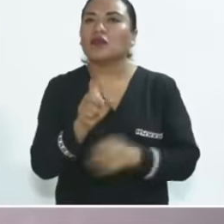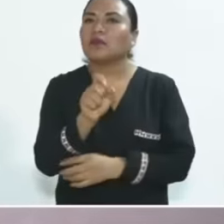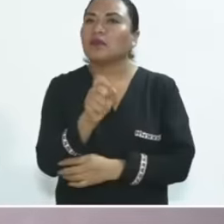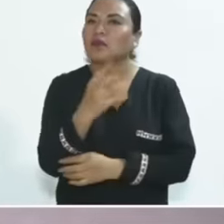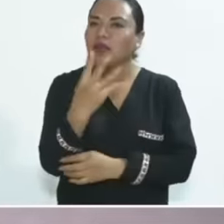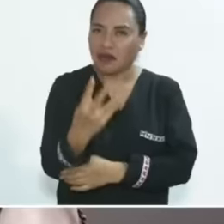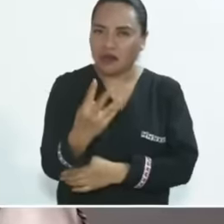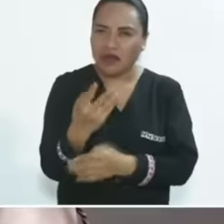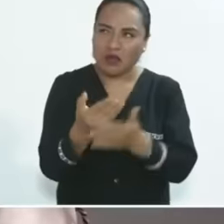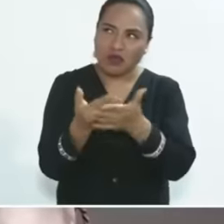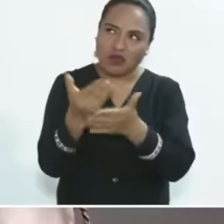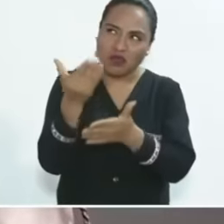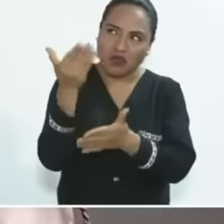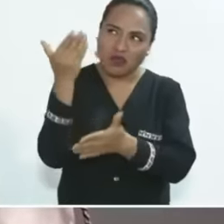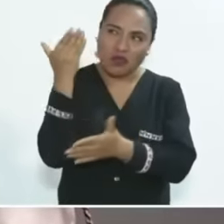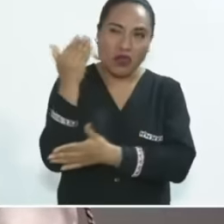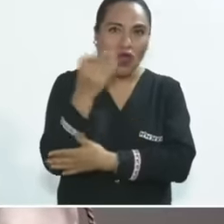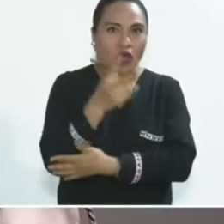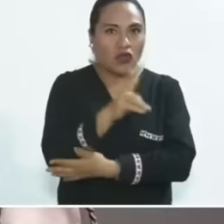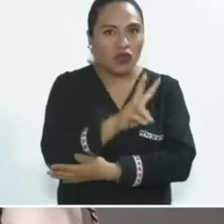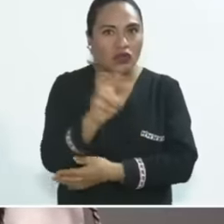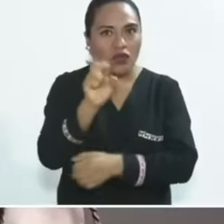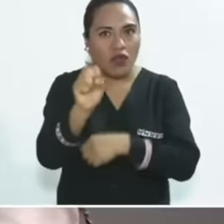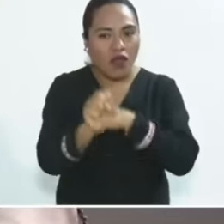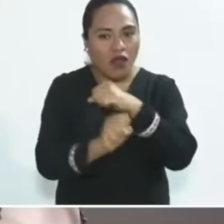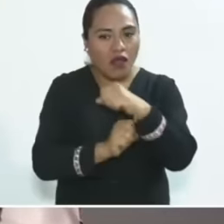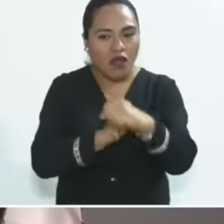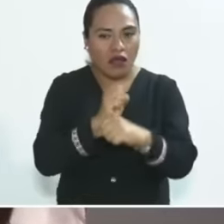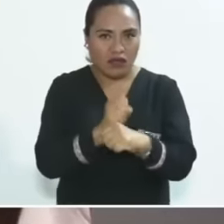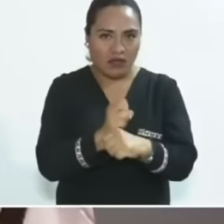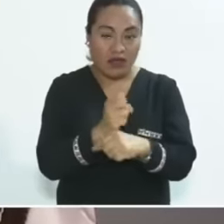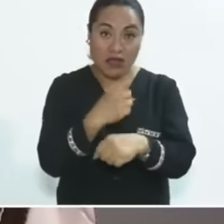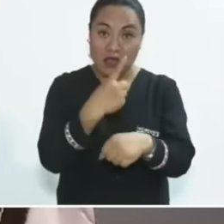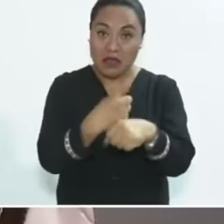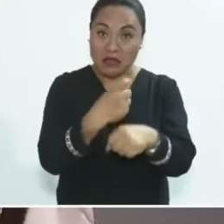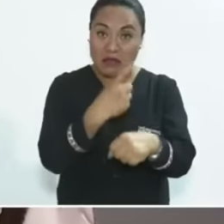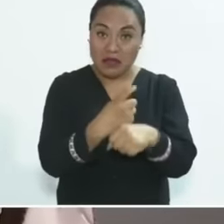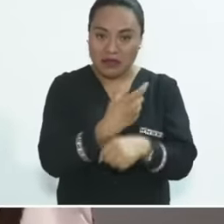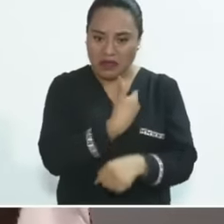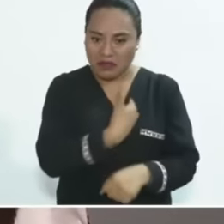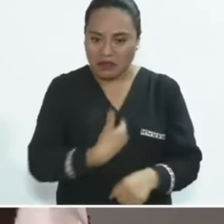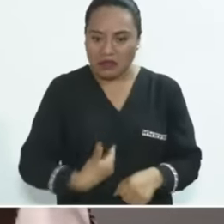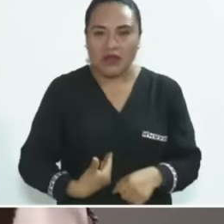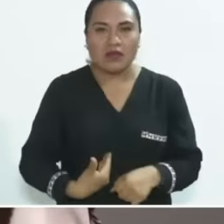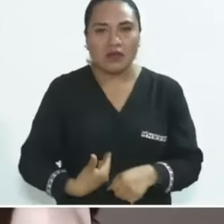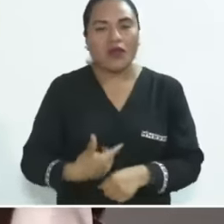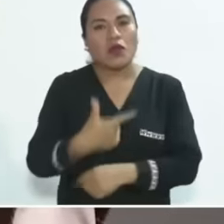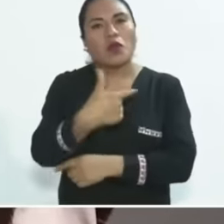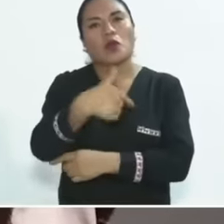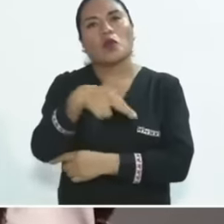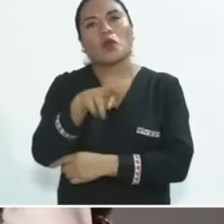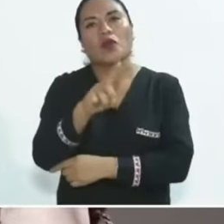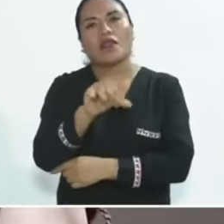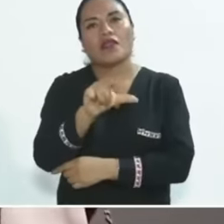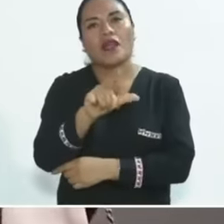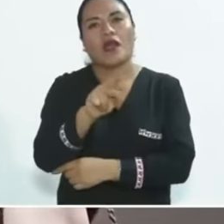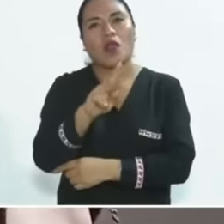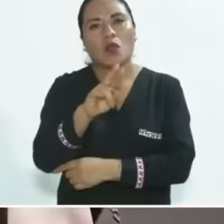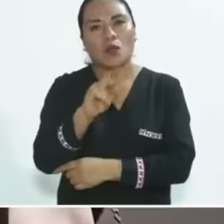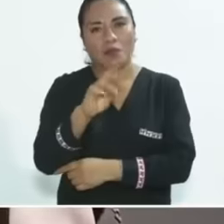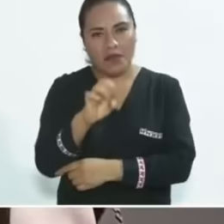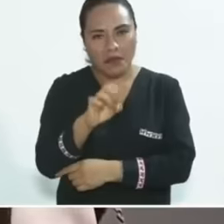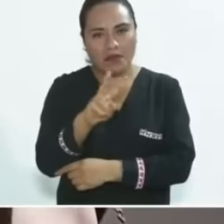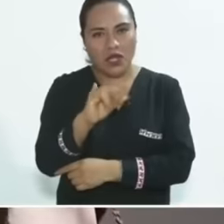1824, hace 200 años, el primer presidente Guadalupe